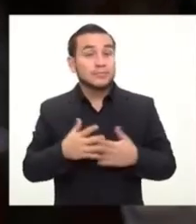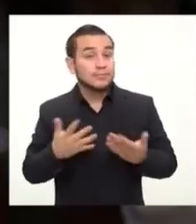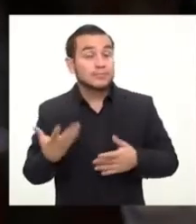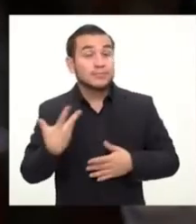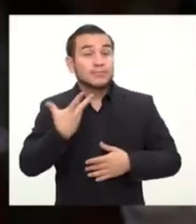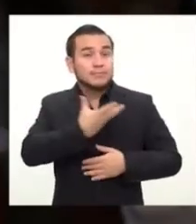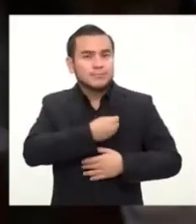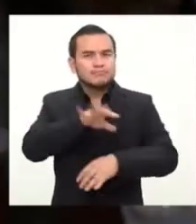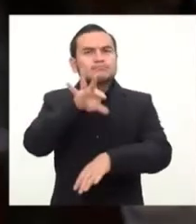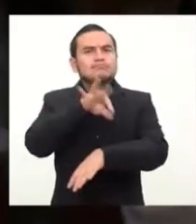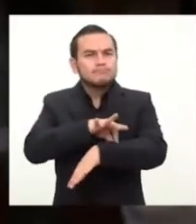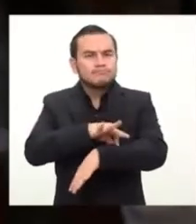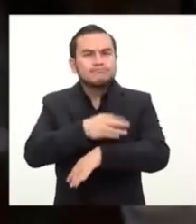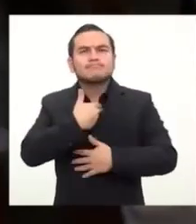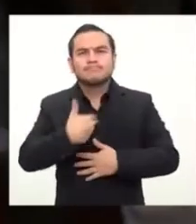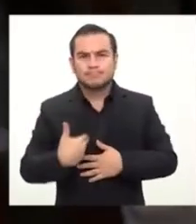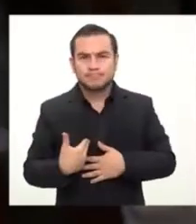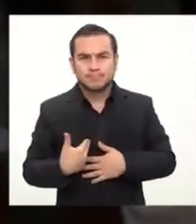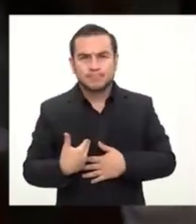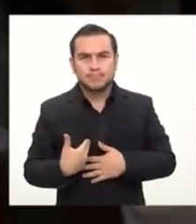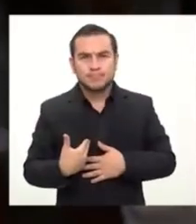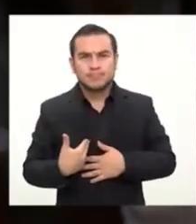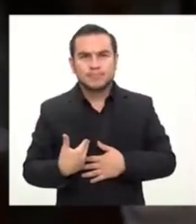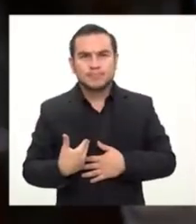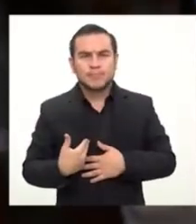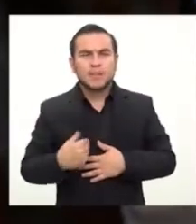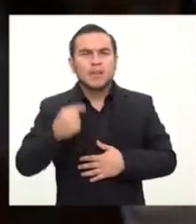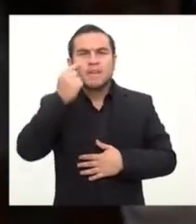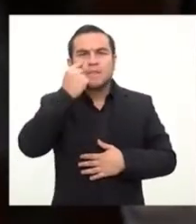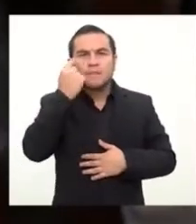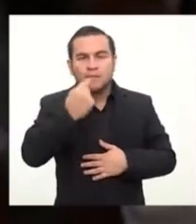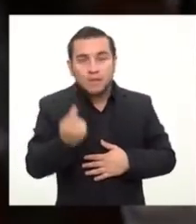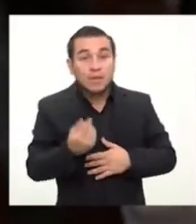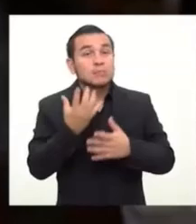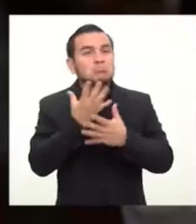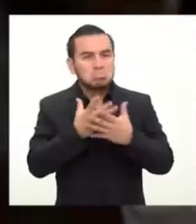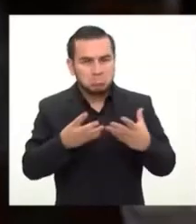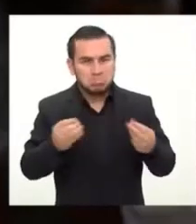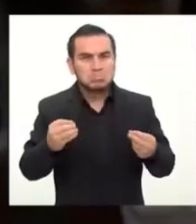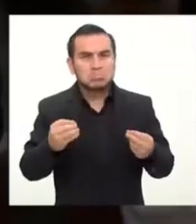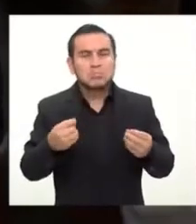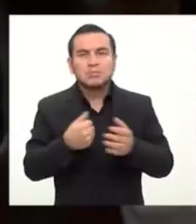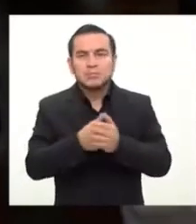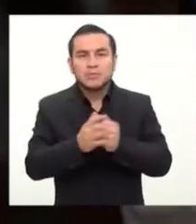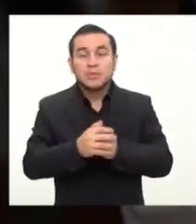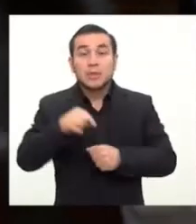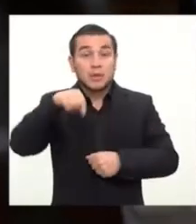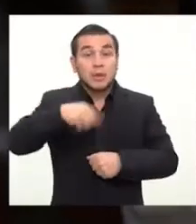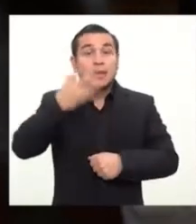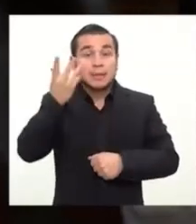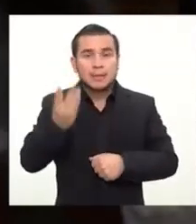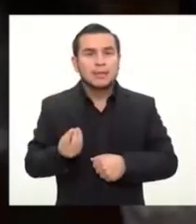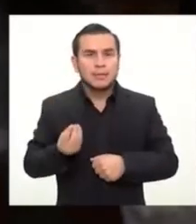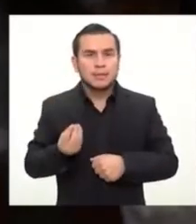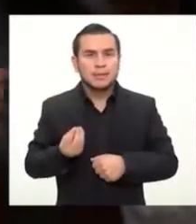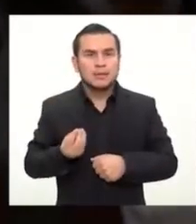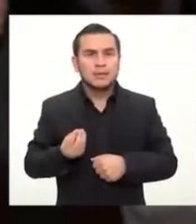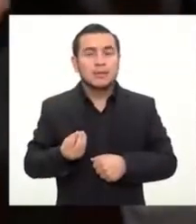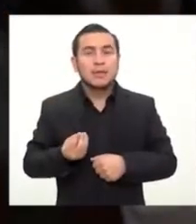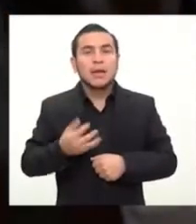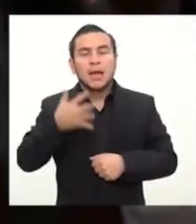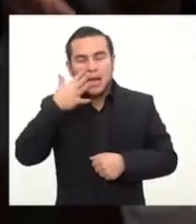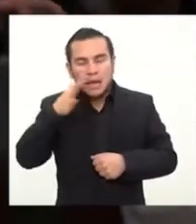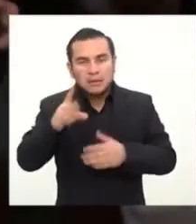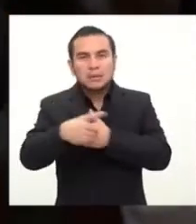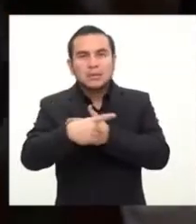nosotros en la presidencia vamos a salir en busca de una solución este día bien tener